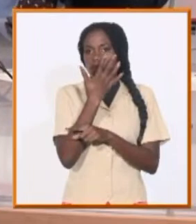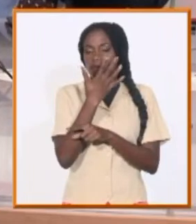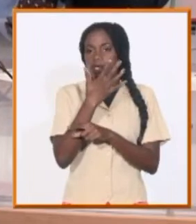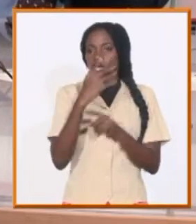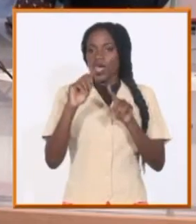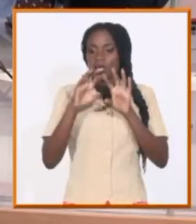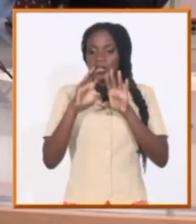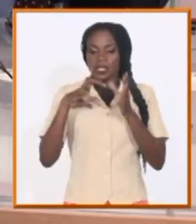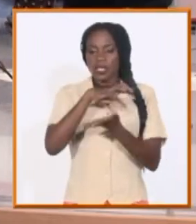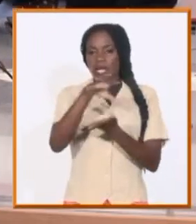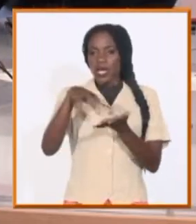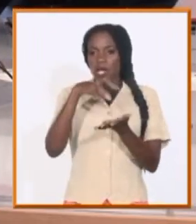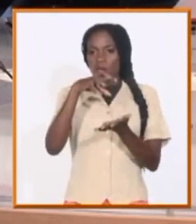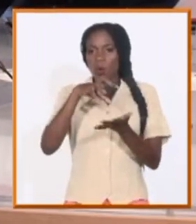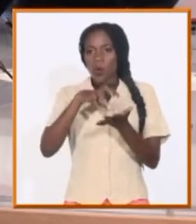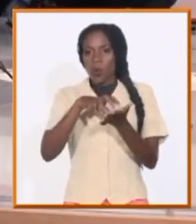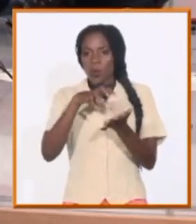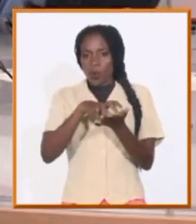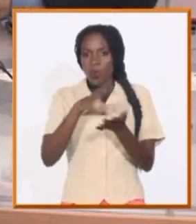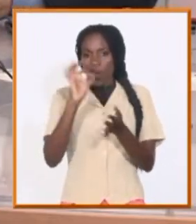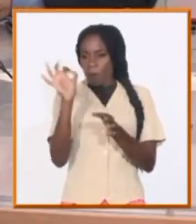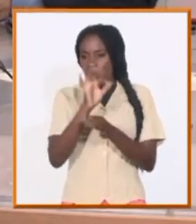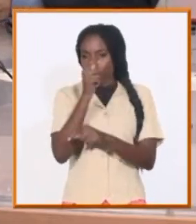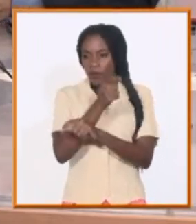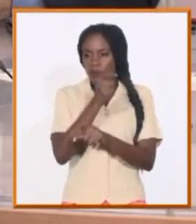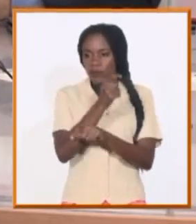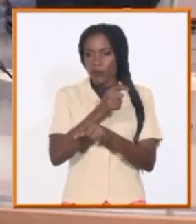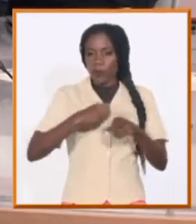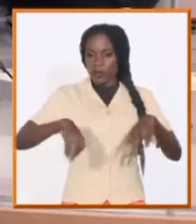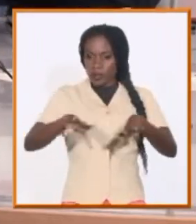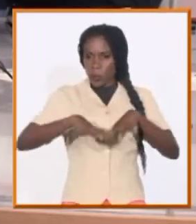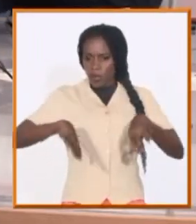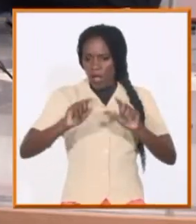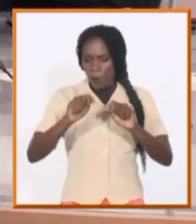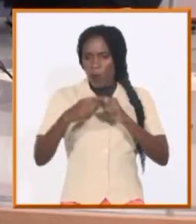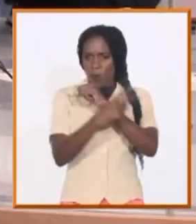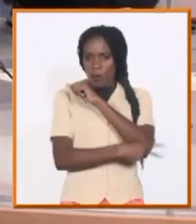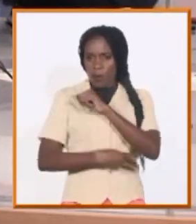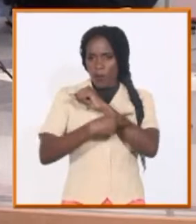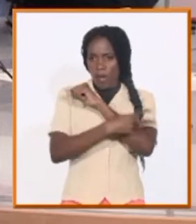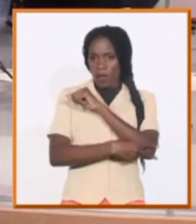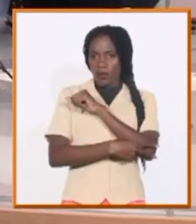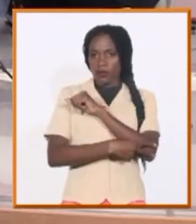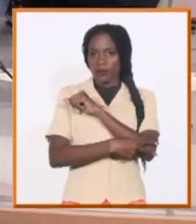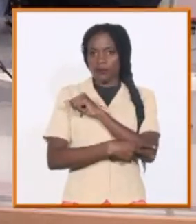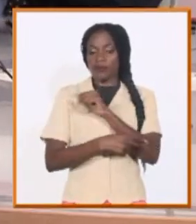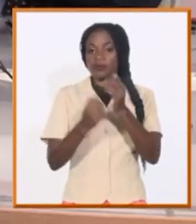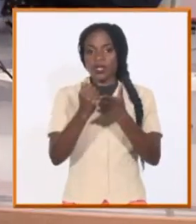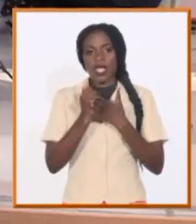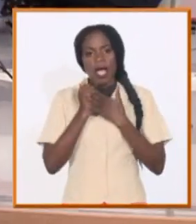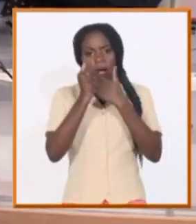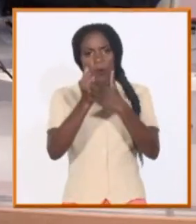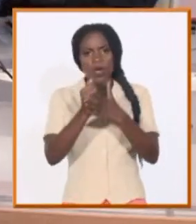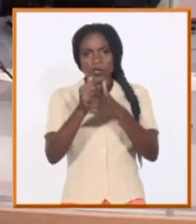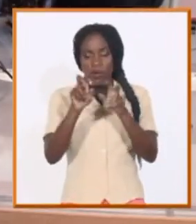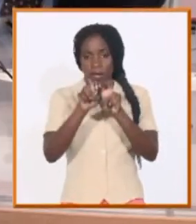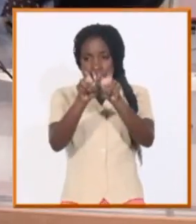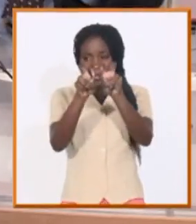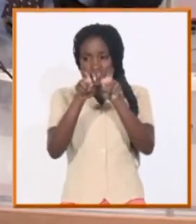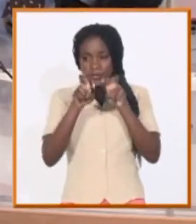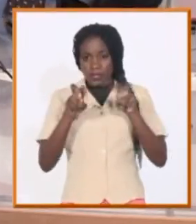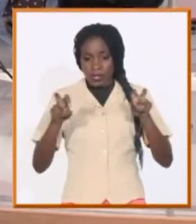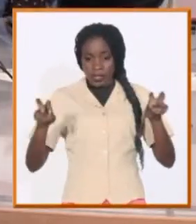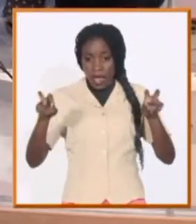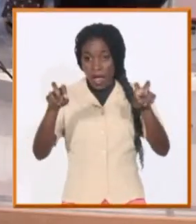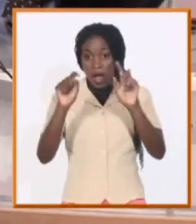la delegación cubana en Chile. Fue así como dice el profe, que había apoyo a Cuba ahí en las gradas de las instalaciones deportivas chilenas.